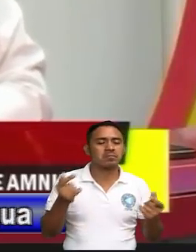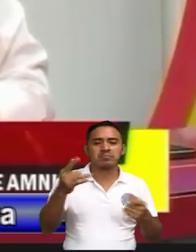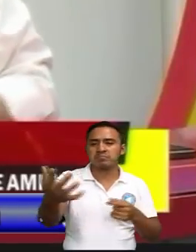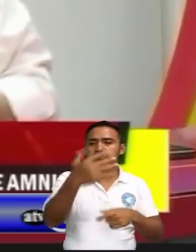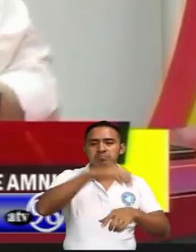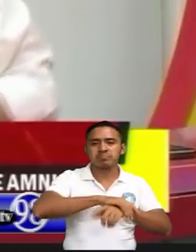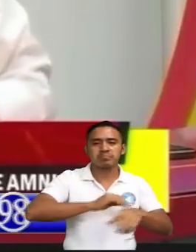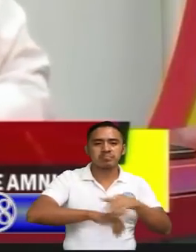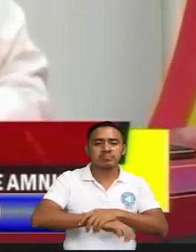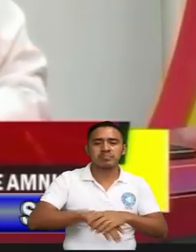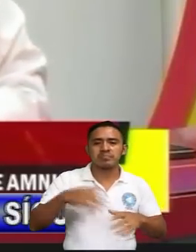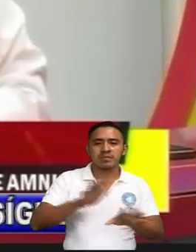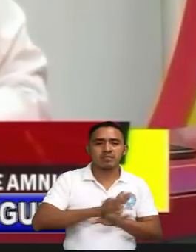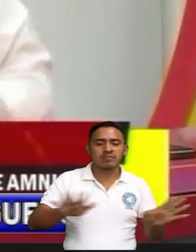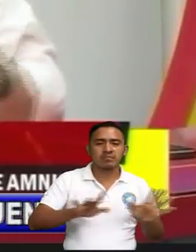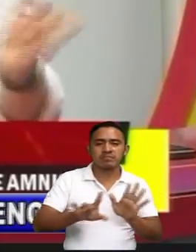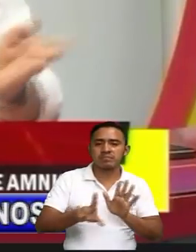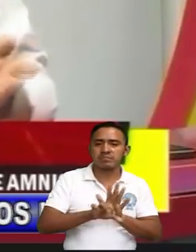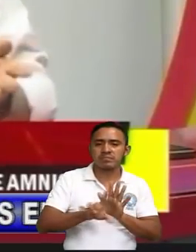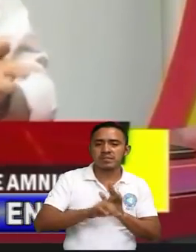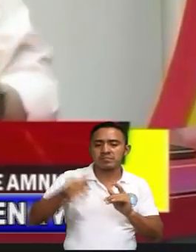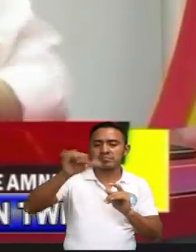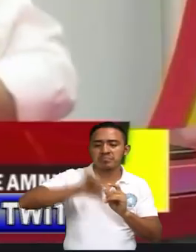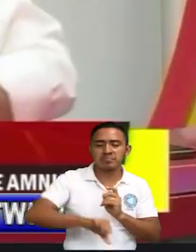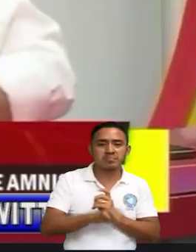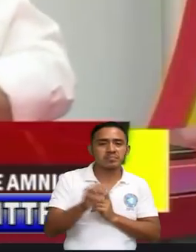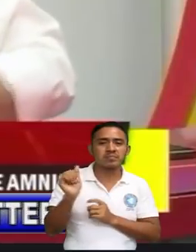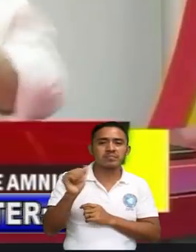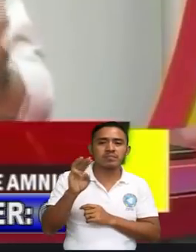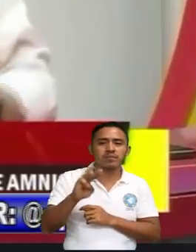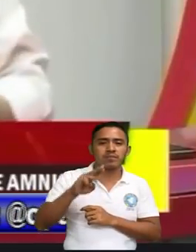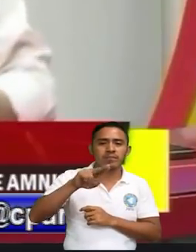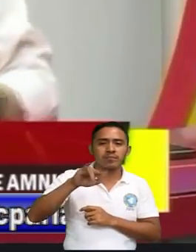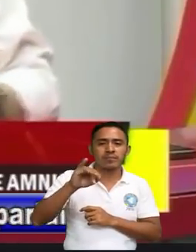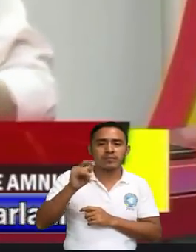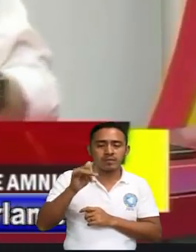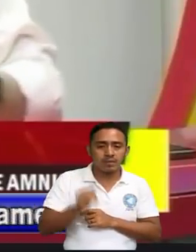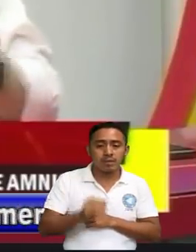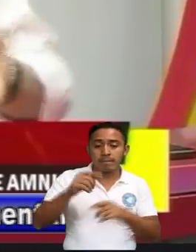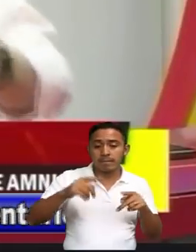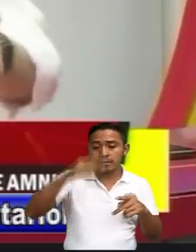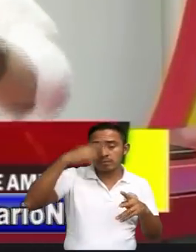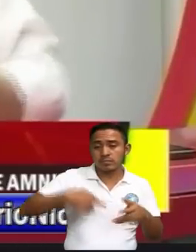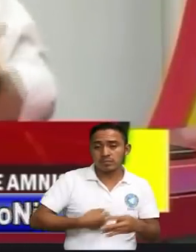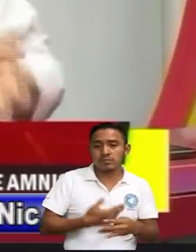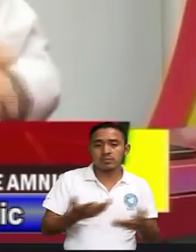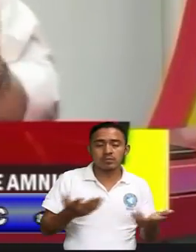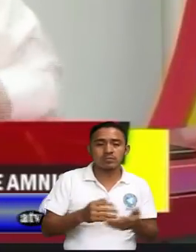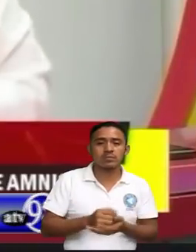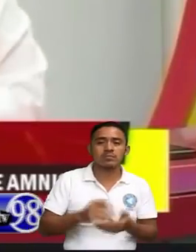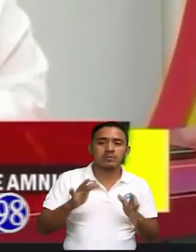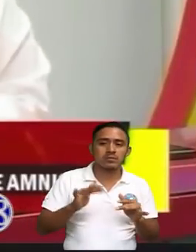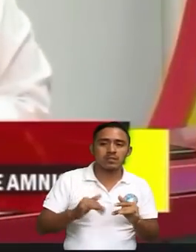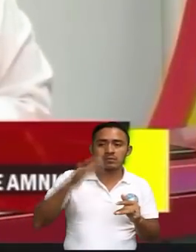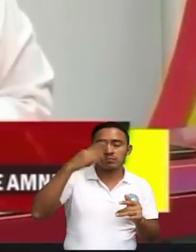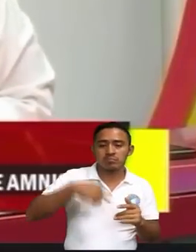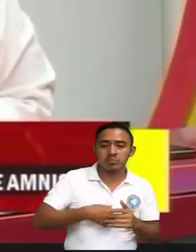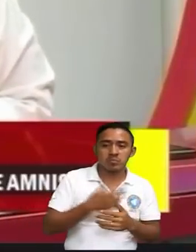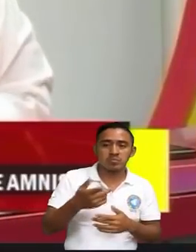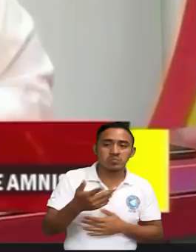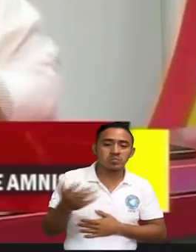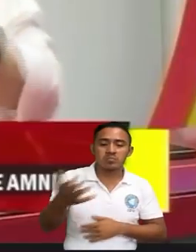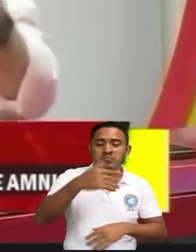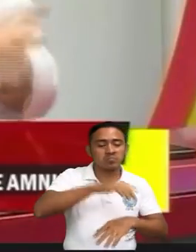inmediatamente queda fuera de la ley de amnistía y las autoridades encargadas del orden interno tienen que hacerse cargo